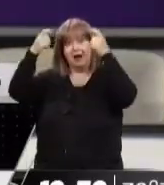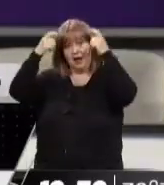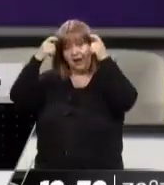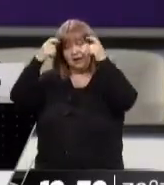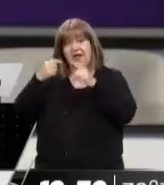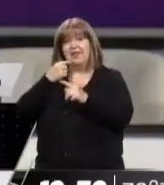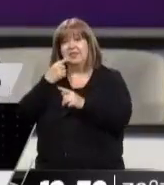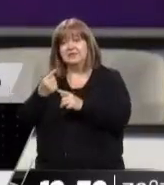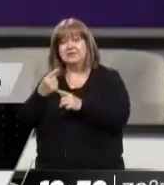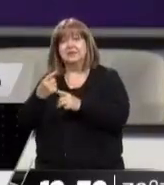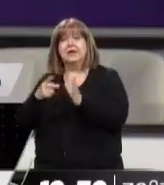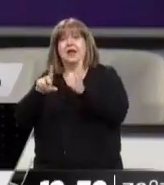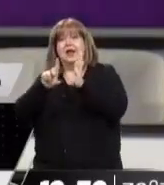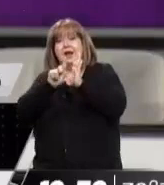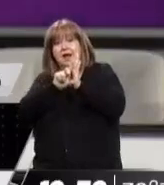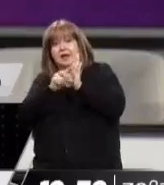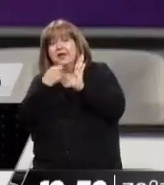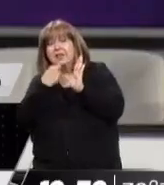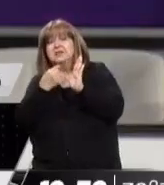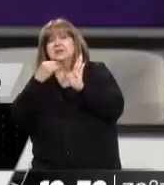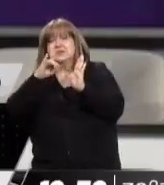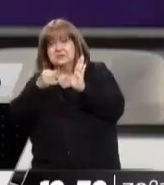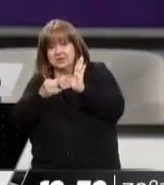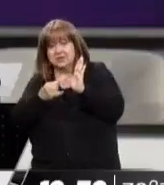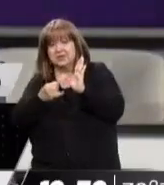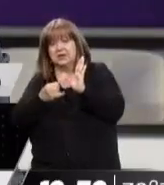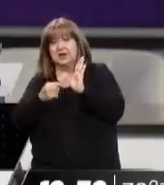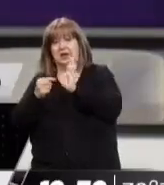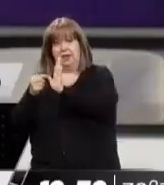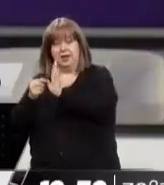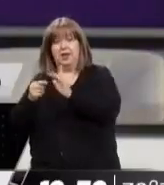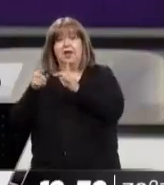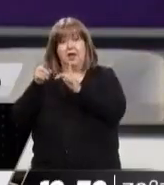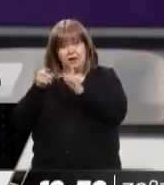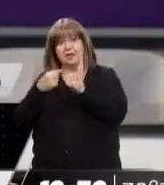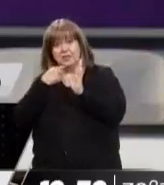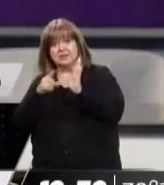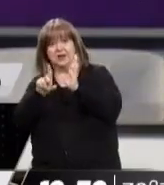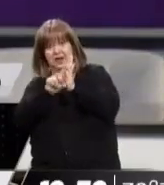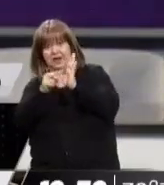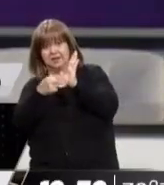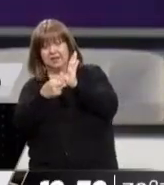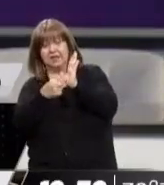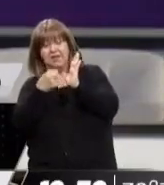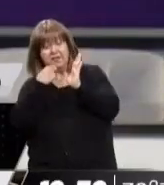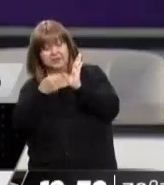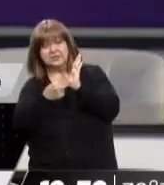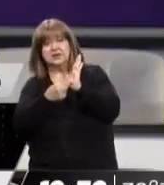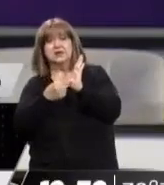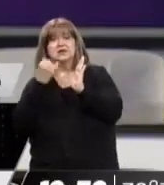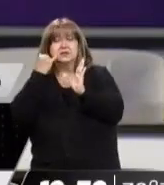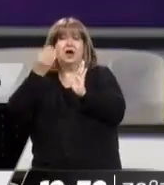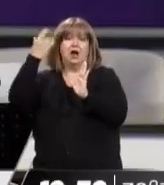jurídicamente las leyes dicen que debe ser, bien, en el plano de lo jurídico. Y en el plano de lo jurídico se han